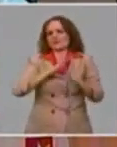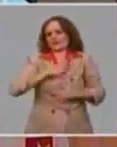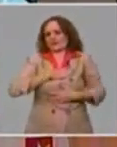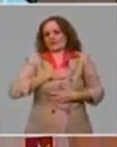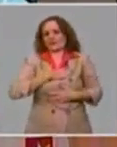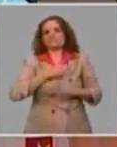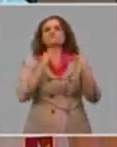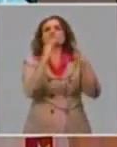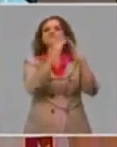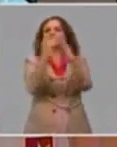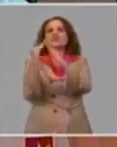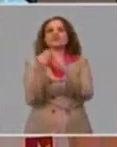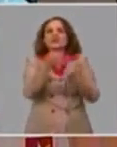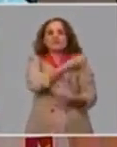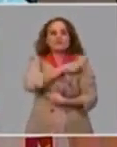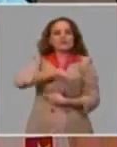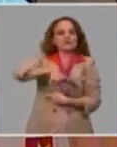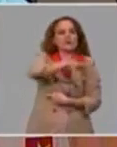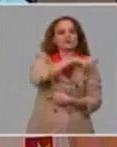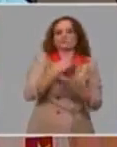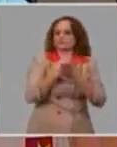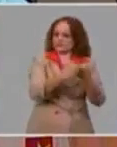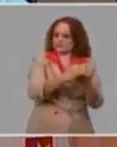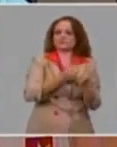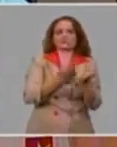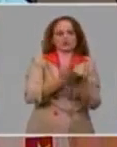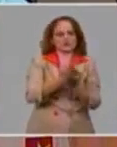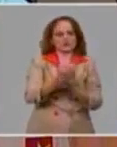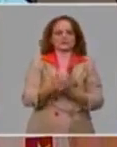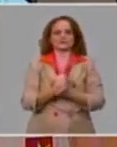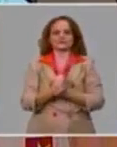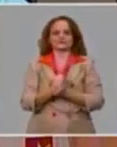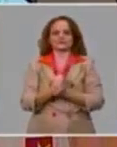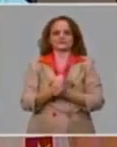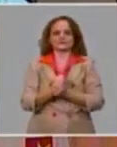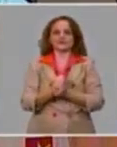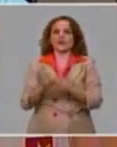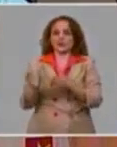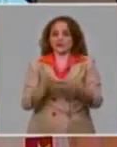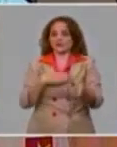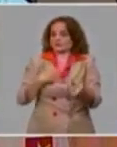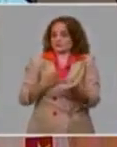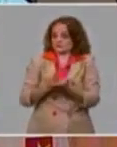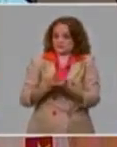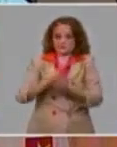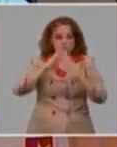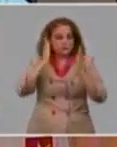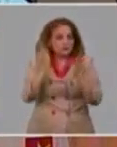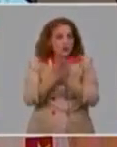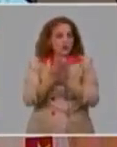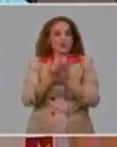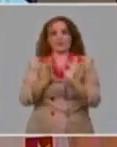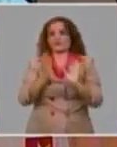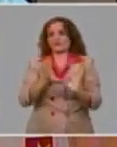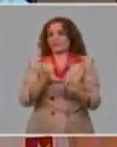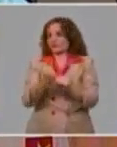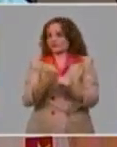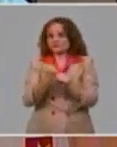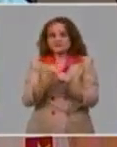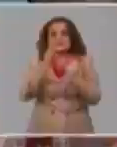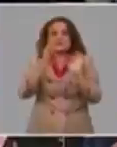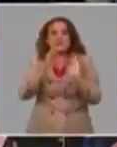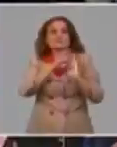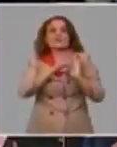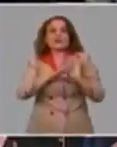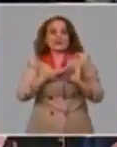posteriormente. Se continúa trabajando en los programas del desarrollo industrial. Aquí el ministro de Industria está acá, bueno,